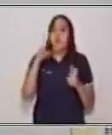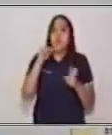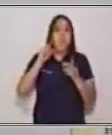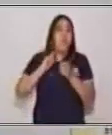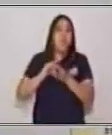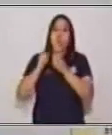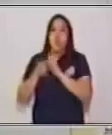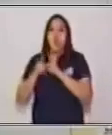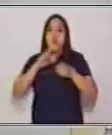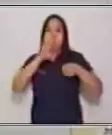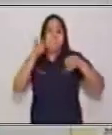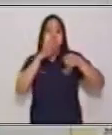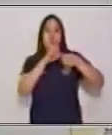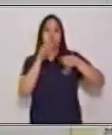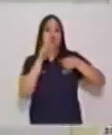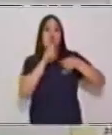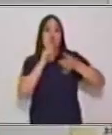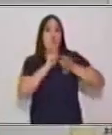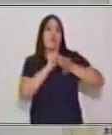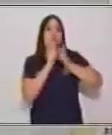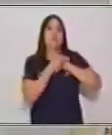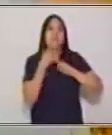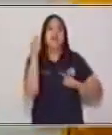llamar subordinante y por ende